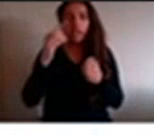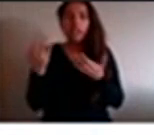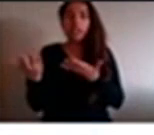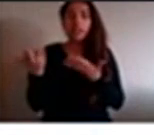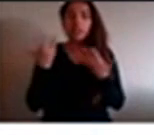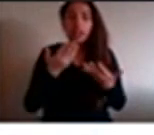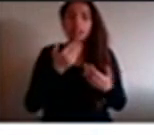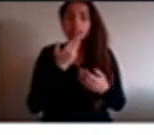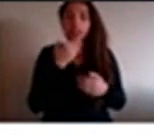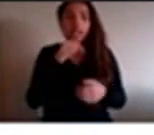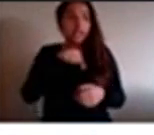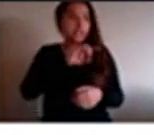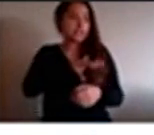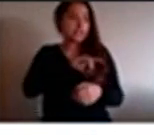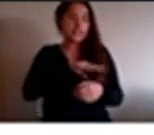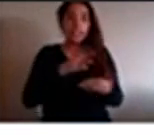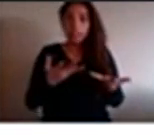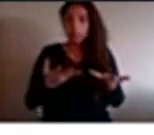en alguna oportunidad.